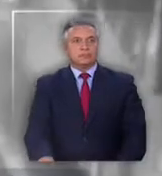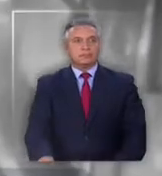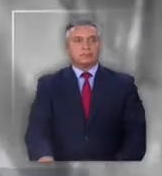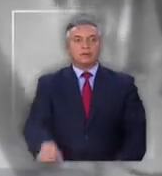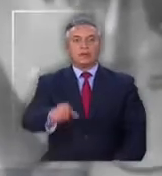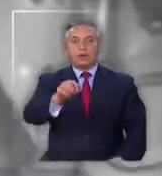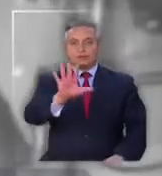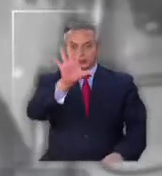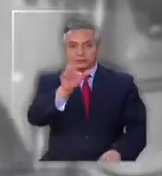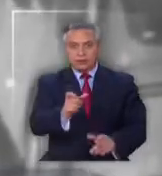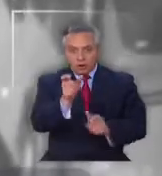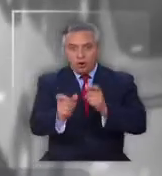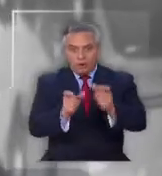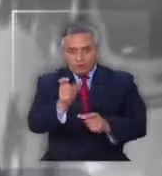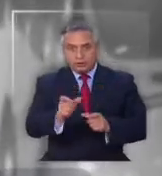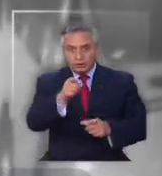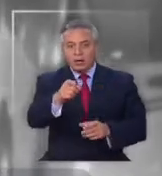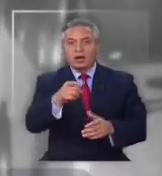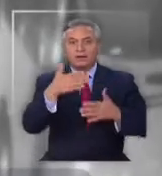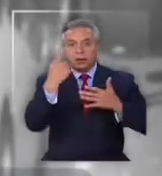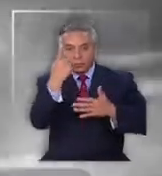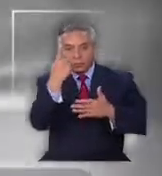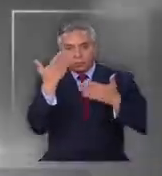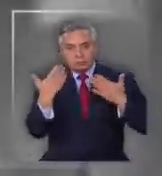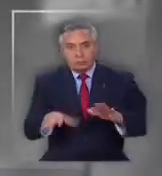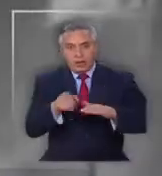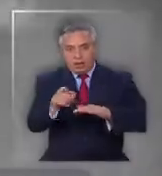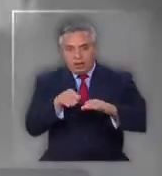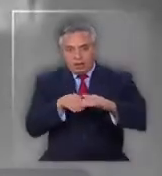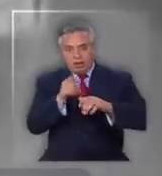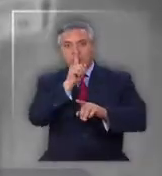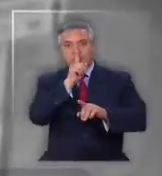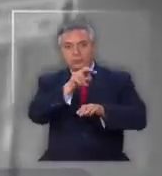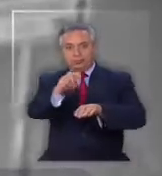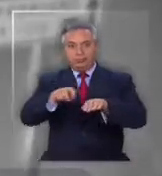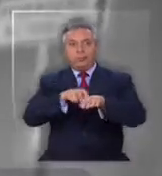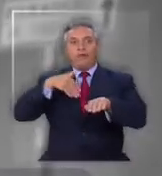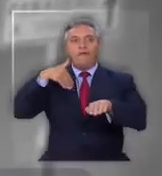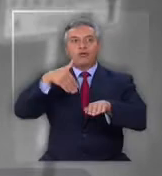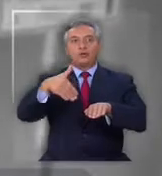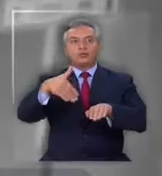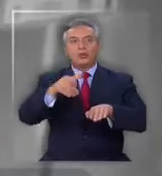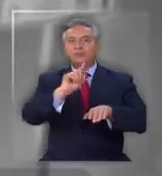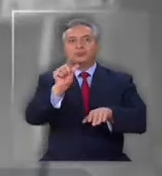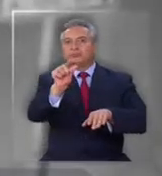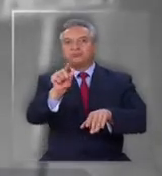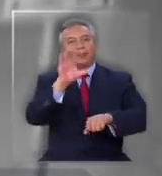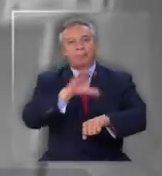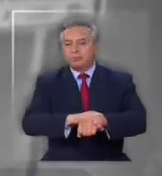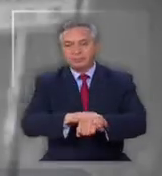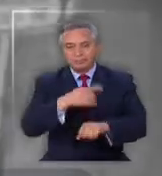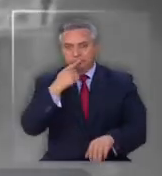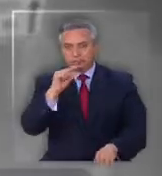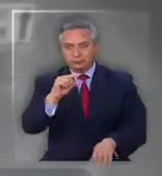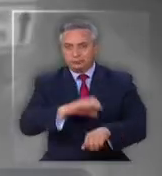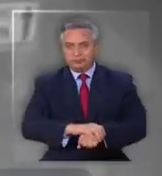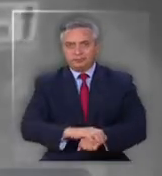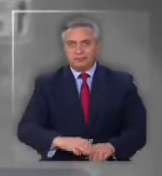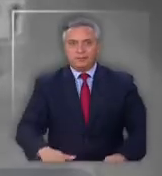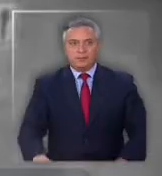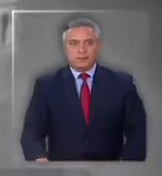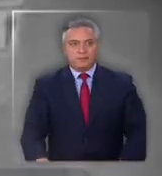Eran 5 personas. Uno trató de esconderse detrás del bus. Poco le sirvió, fue detenido.